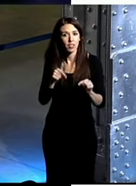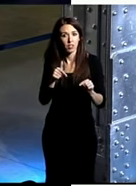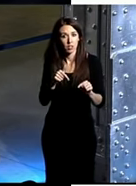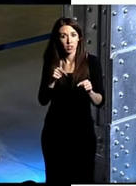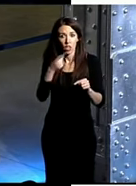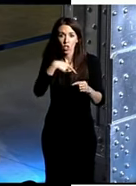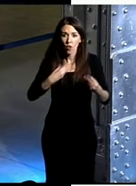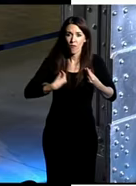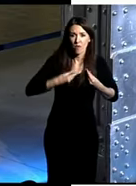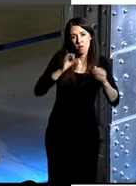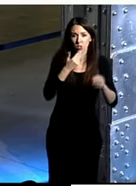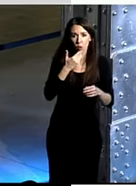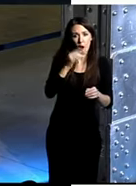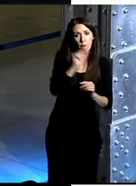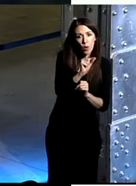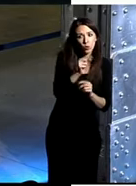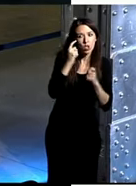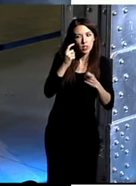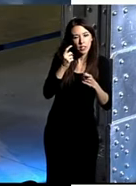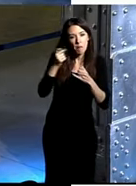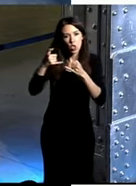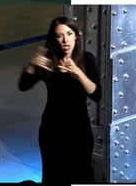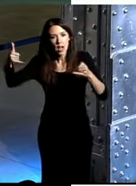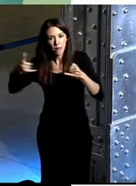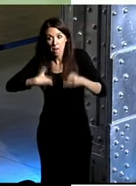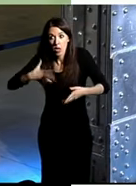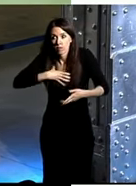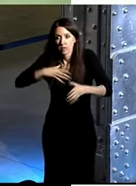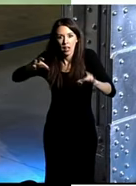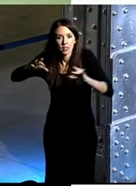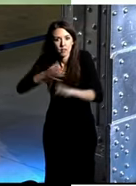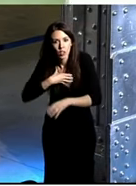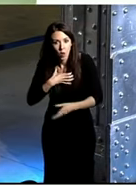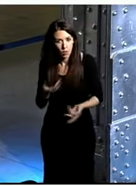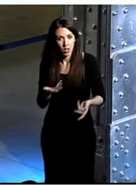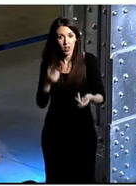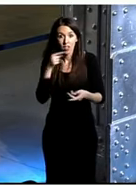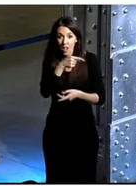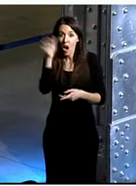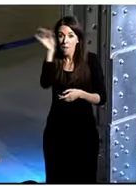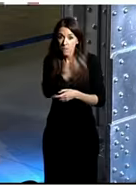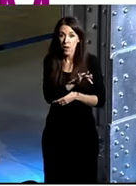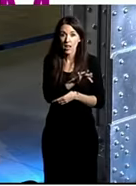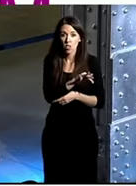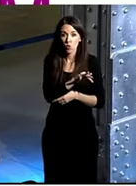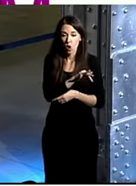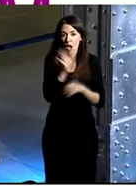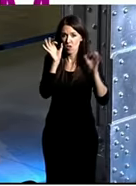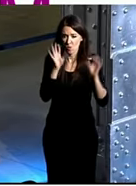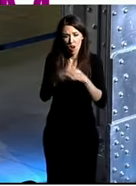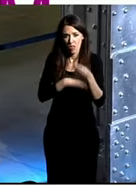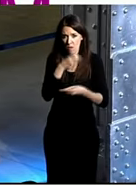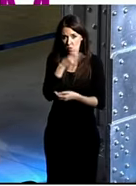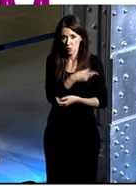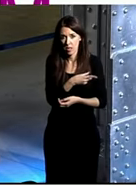en un punto y tenemos que tratar de crear una recta. Vivimos dentro de la recta y tenemos que tratar de crear una esfera. Y Planolandia avanza en esa dirección y lo hace muy